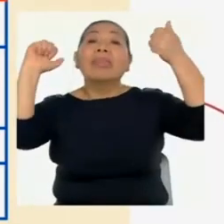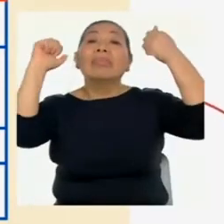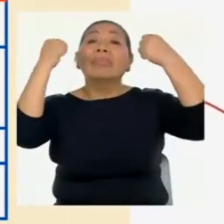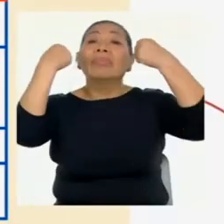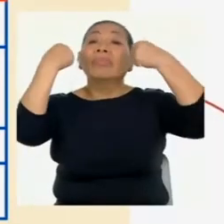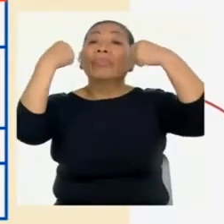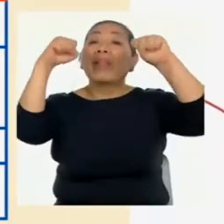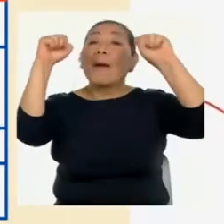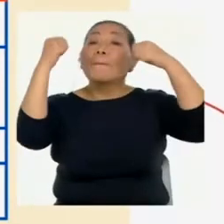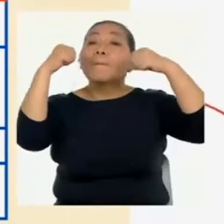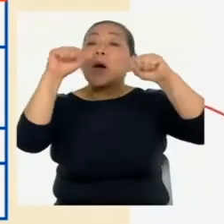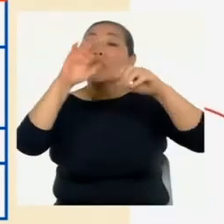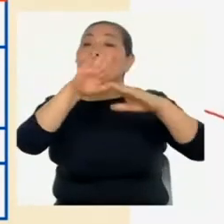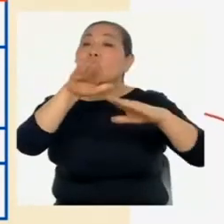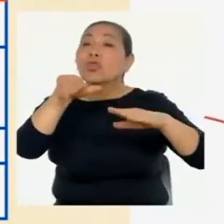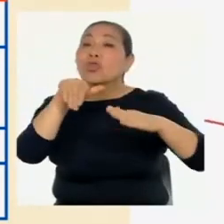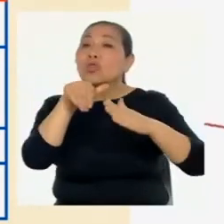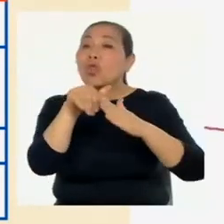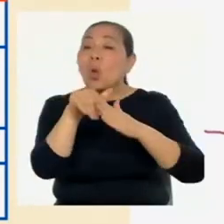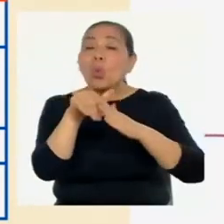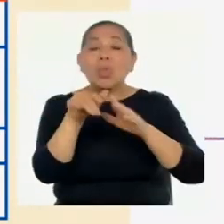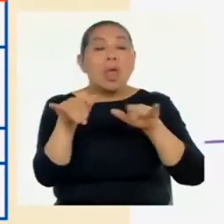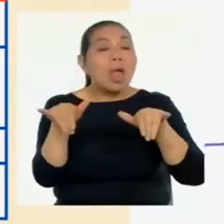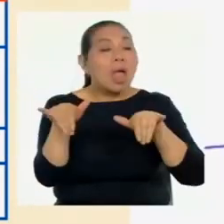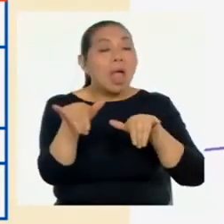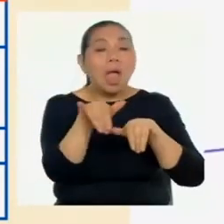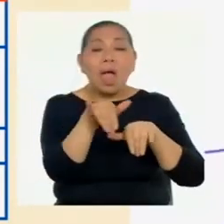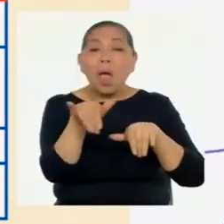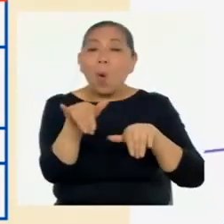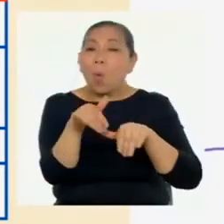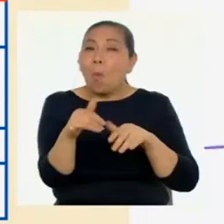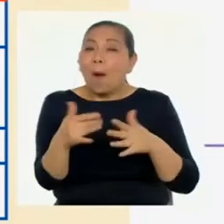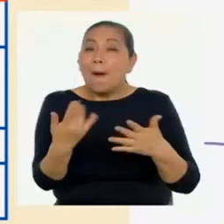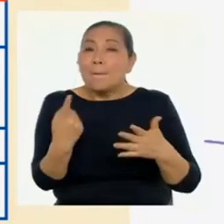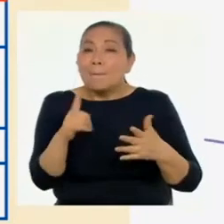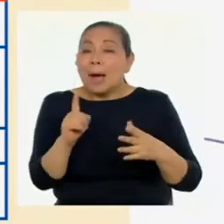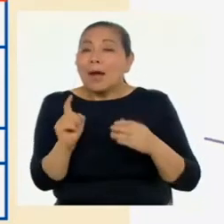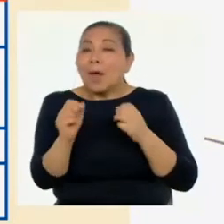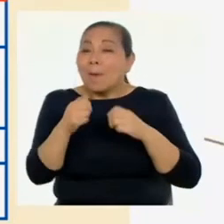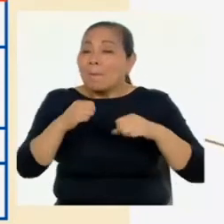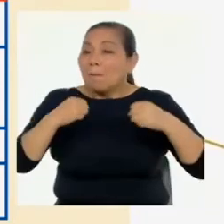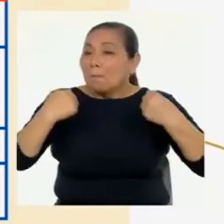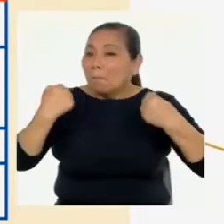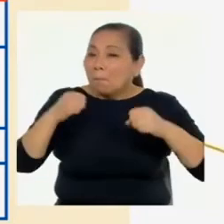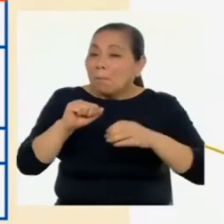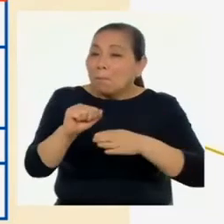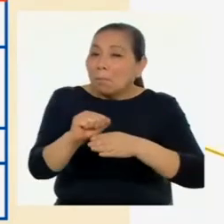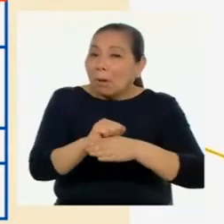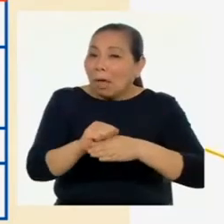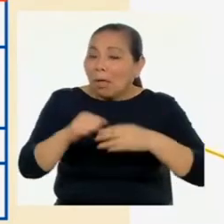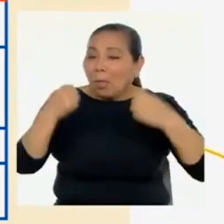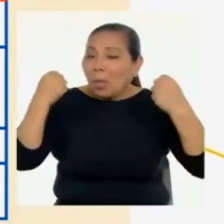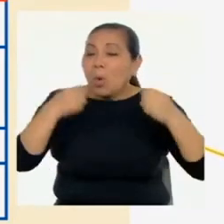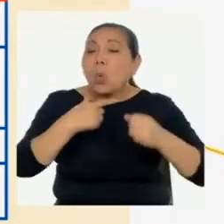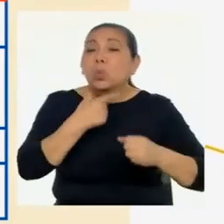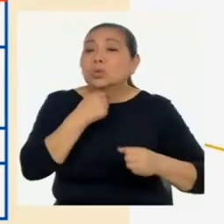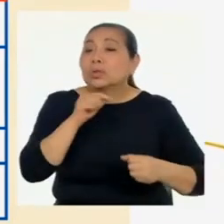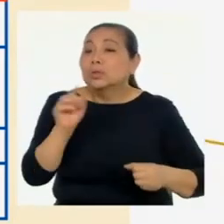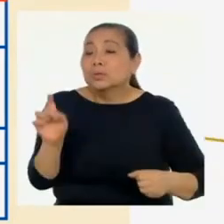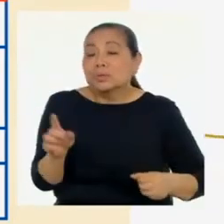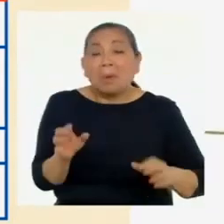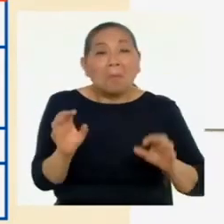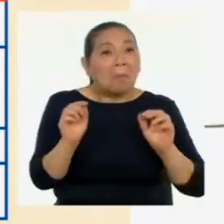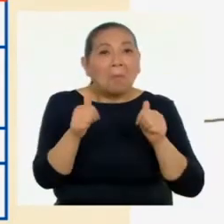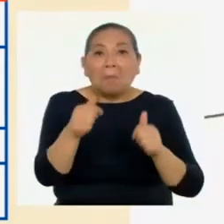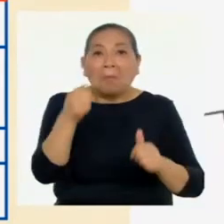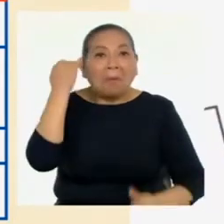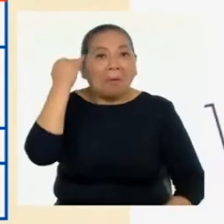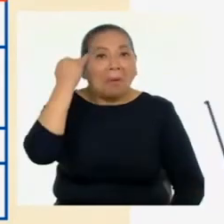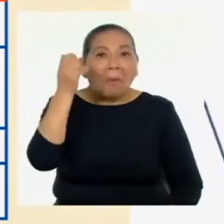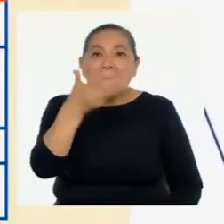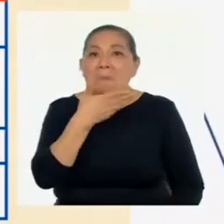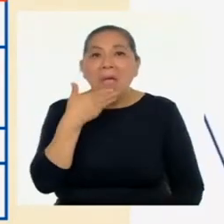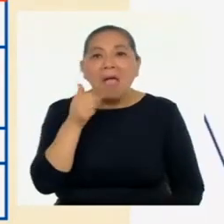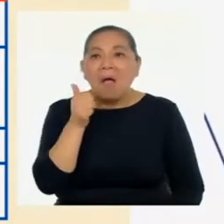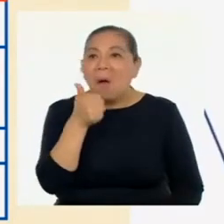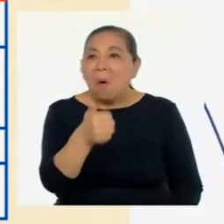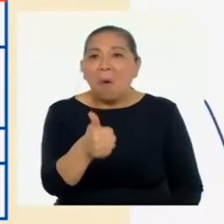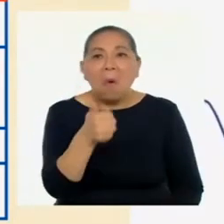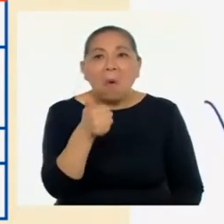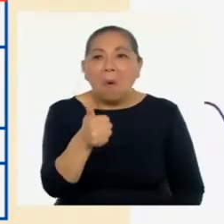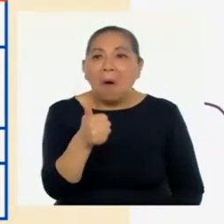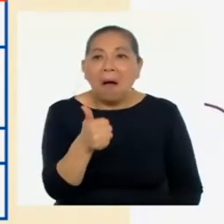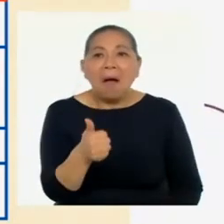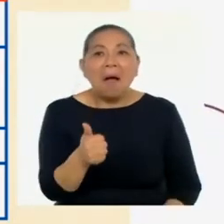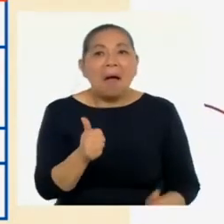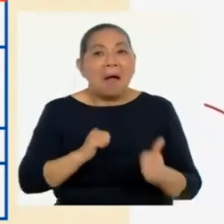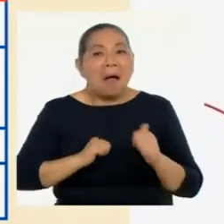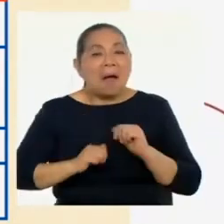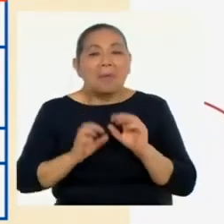deporte y que todas y todos tengamos las mismas posibilidades para practicar los deportes que más nos gusten. Fantástica idea, Yanira.